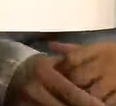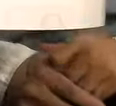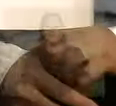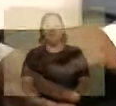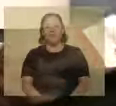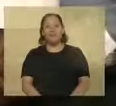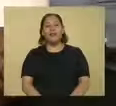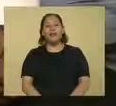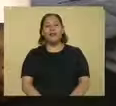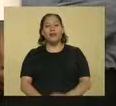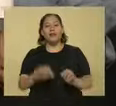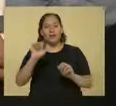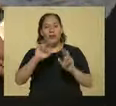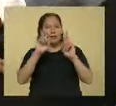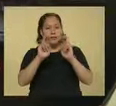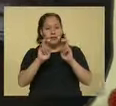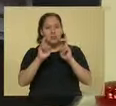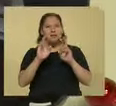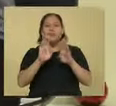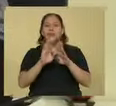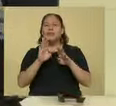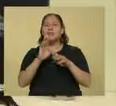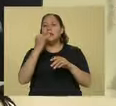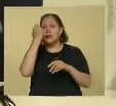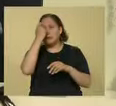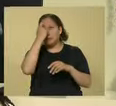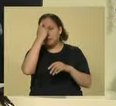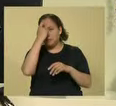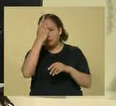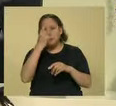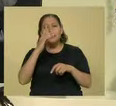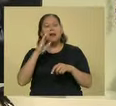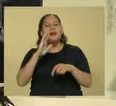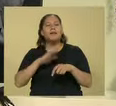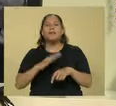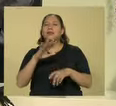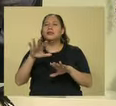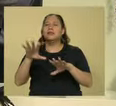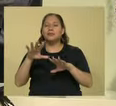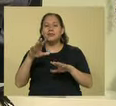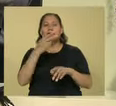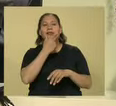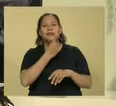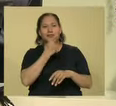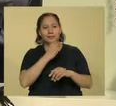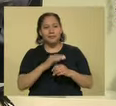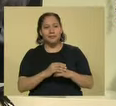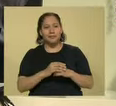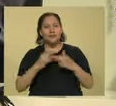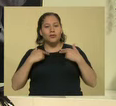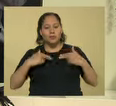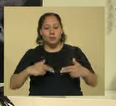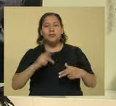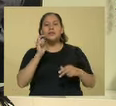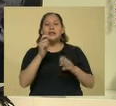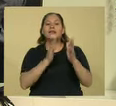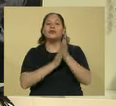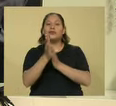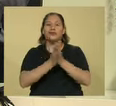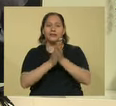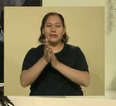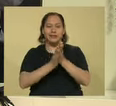Sin duda, hoy vamos a hablar de uno de los inventos más maravillosos del hombre. Estoy de acuerdo. El